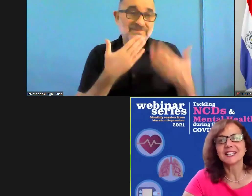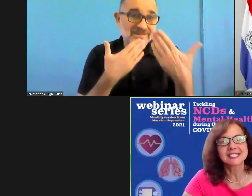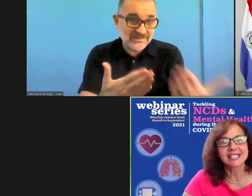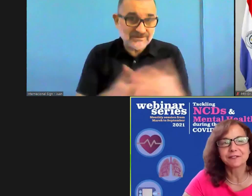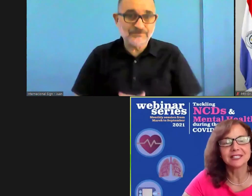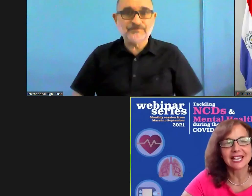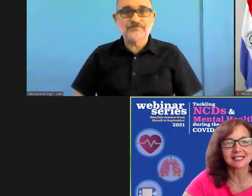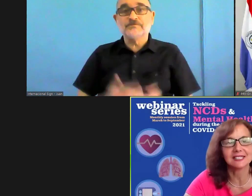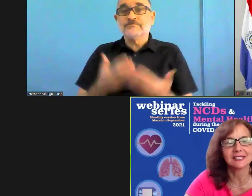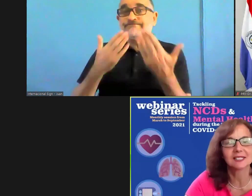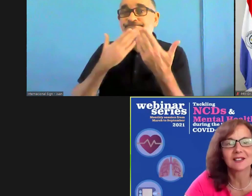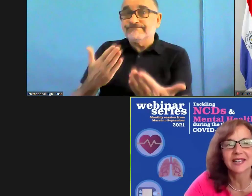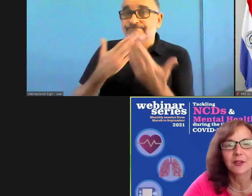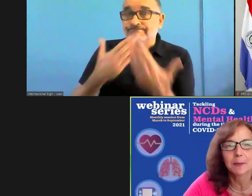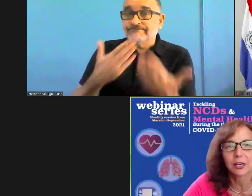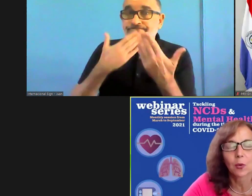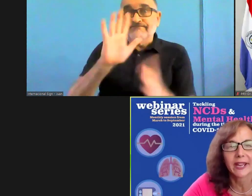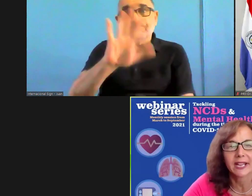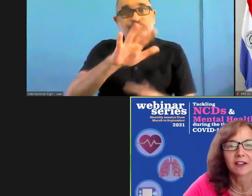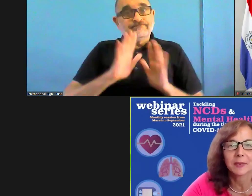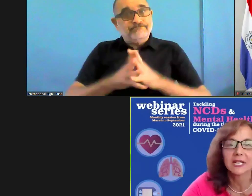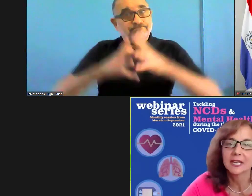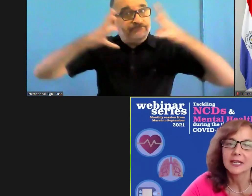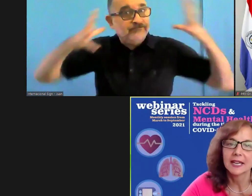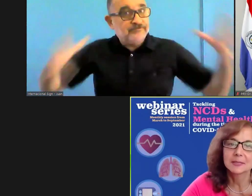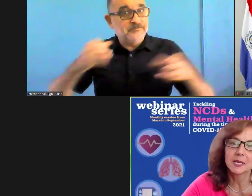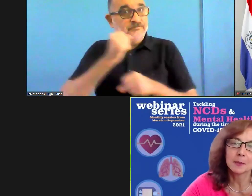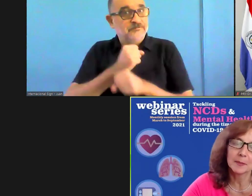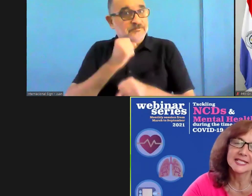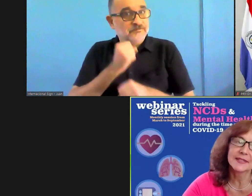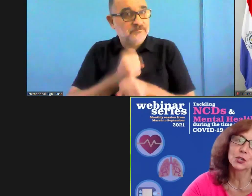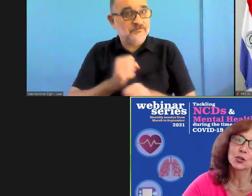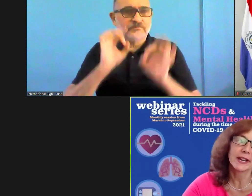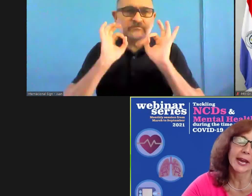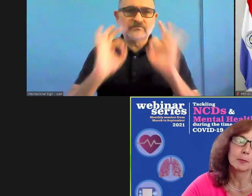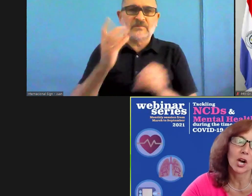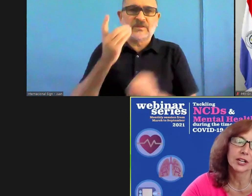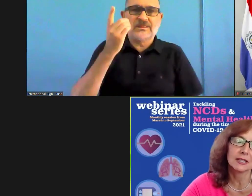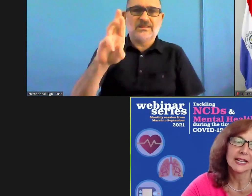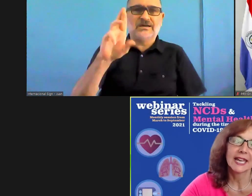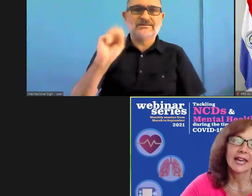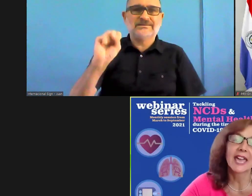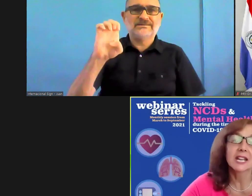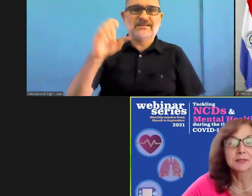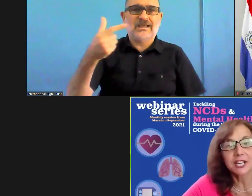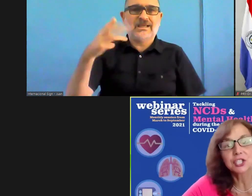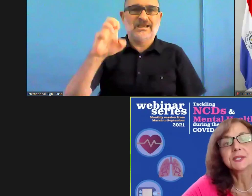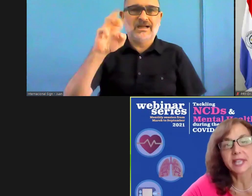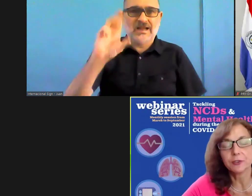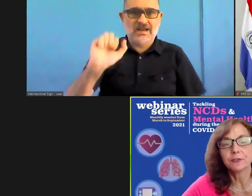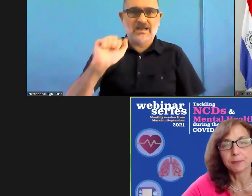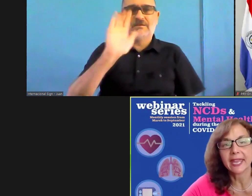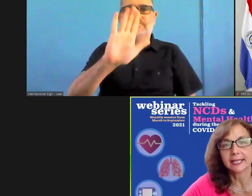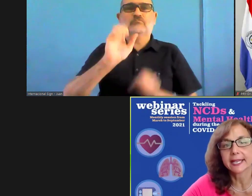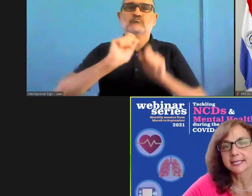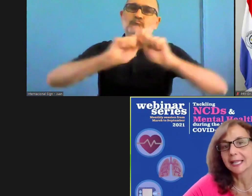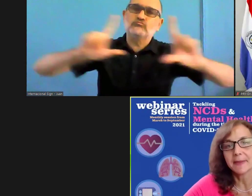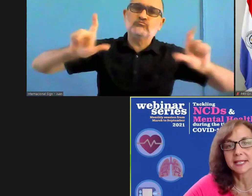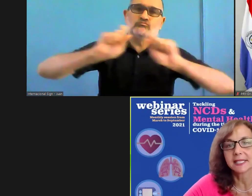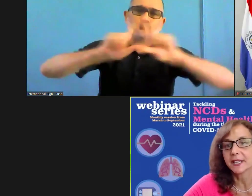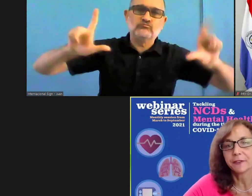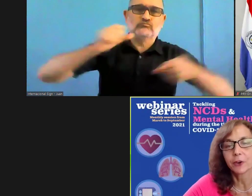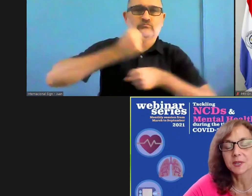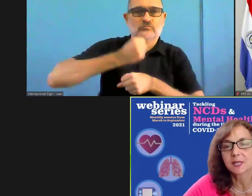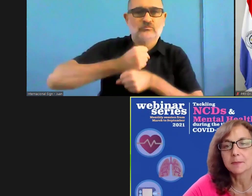Muchísimas gracias, doctor Guillermo Sequeira, por compartir con ustedes esta información sobre lo que ha hecho el gobierno de Paraguay